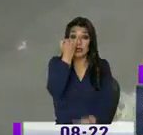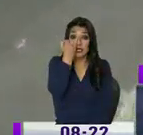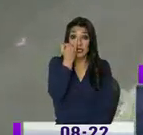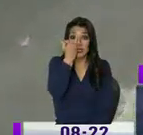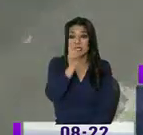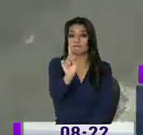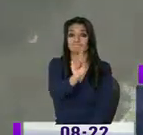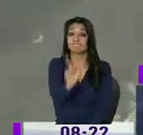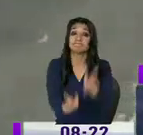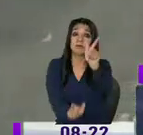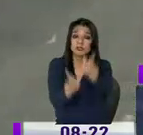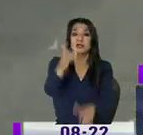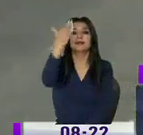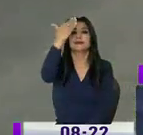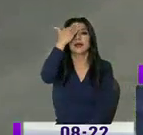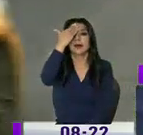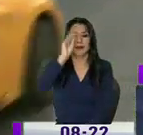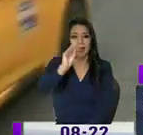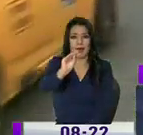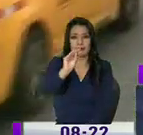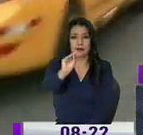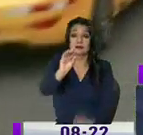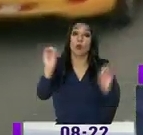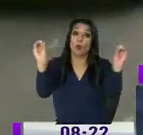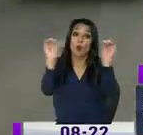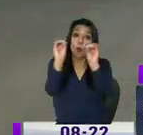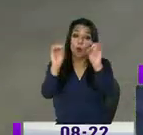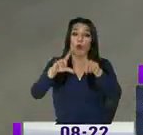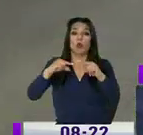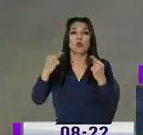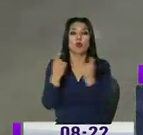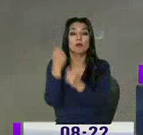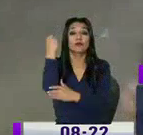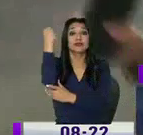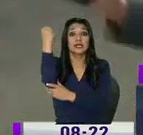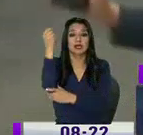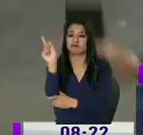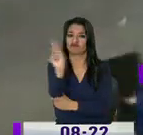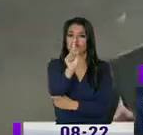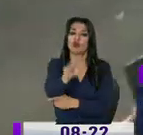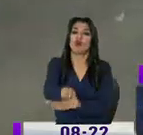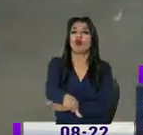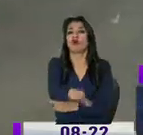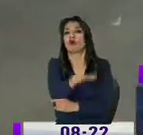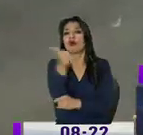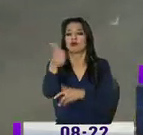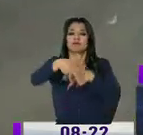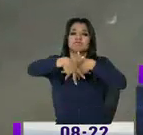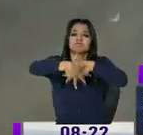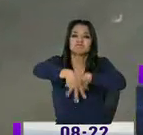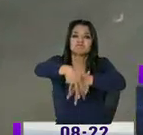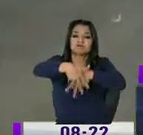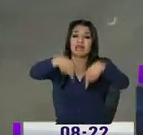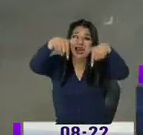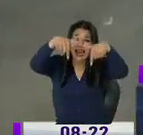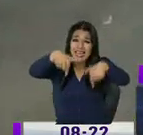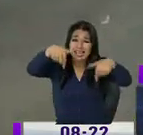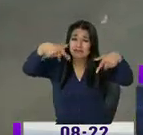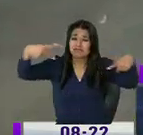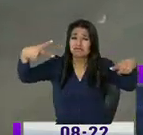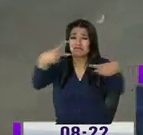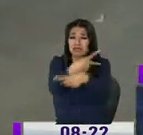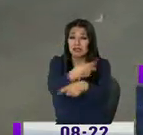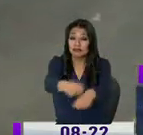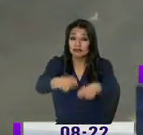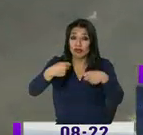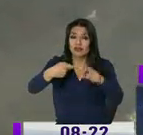que la ciudadanía sepa, tampoco fueron los movimientos sindicales, fue otra manifestación que estuvo aquí muy agresiva